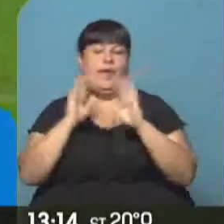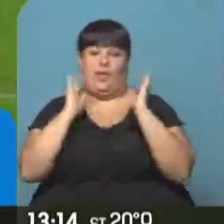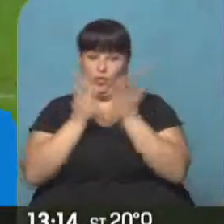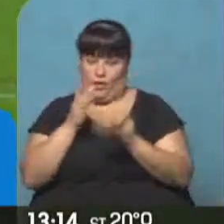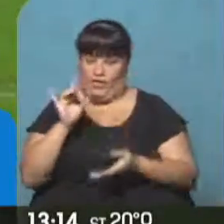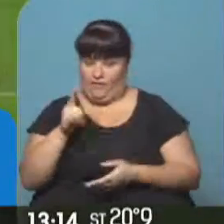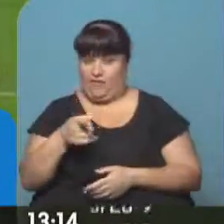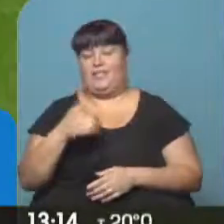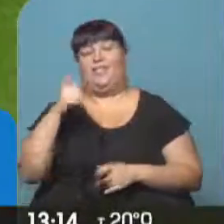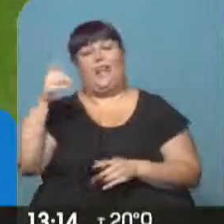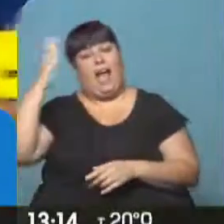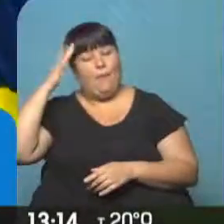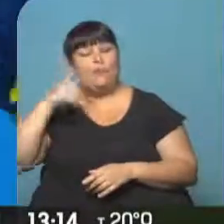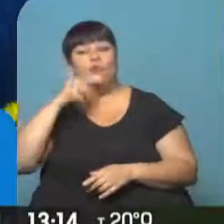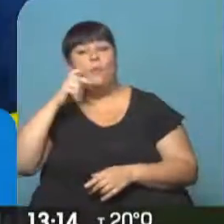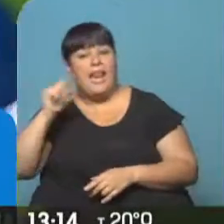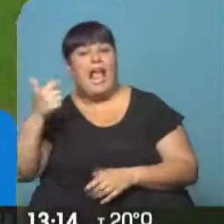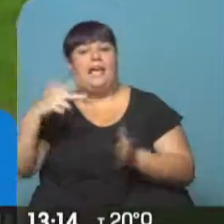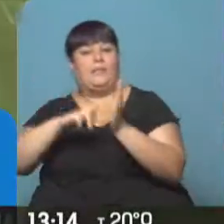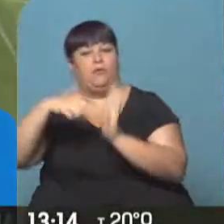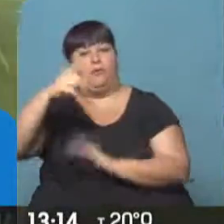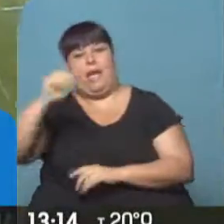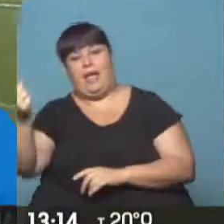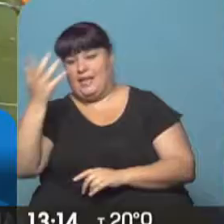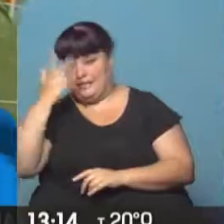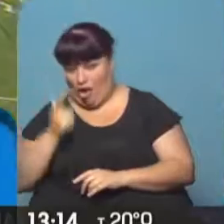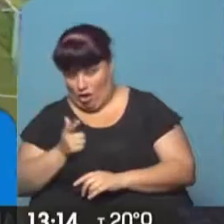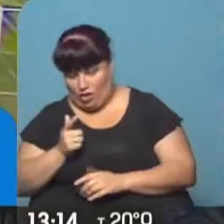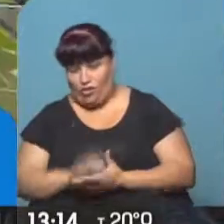y manda a la Superliga 3 puntos arriba del Ciclón.